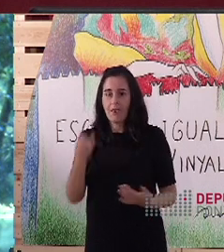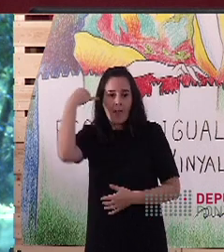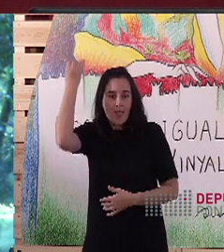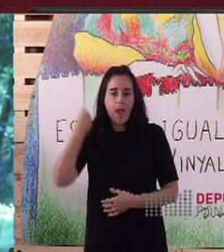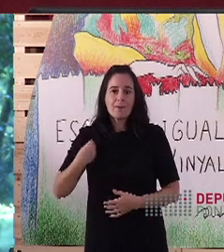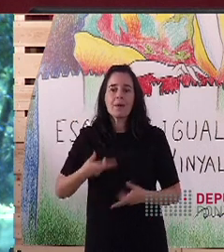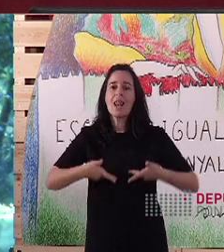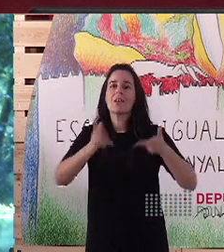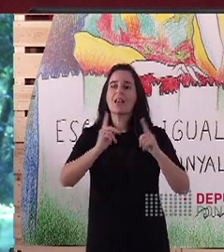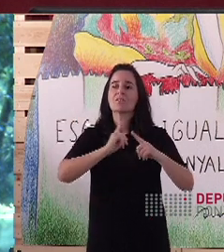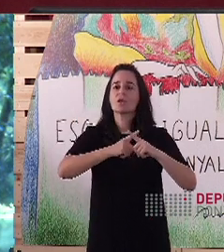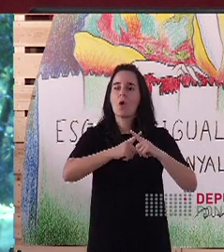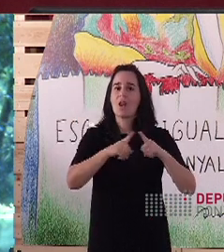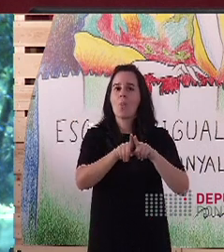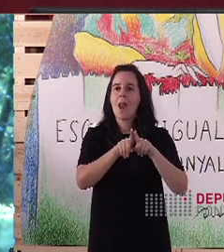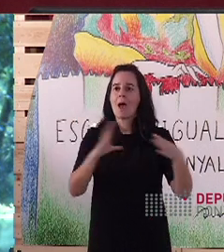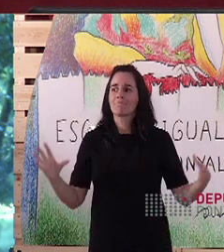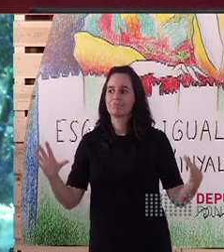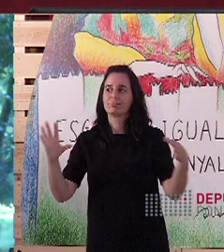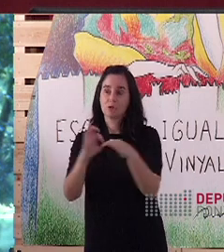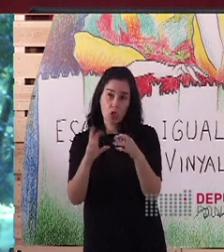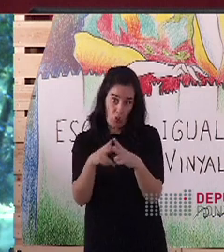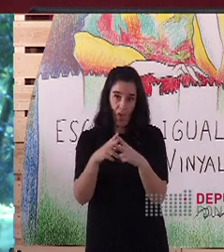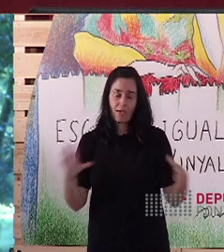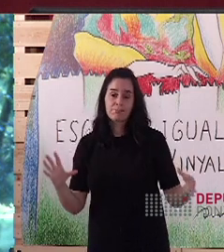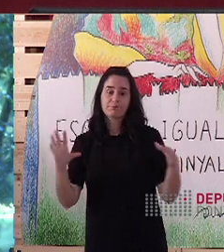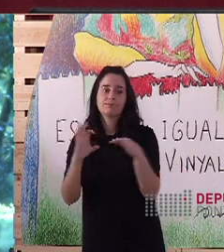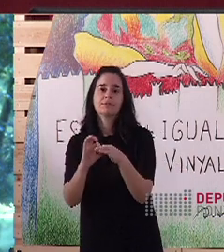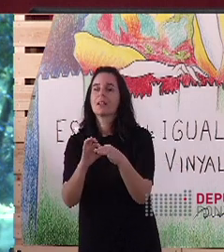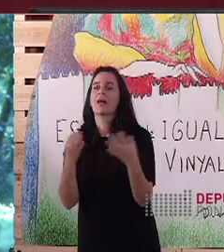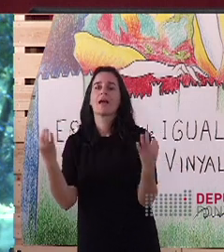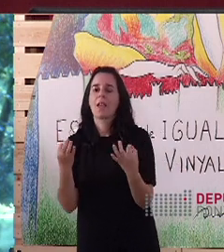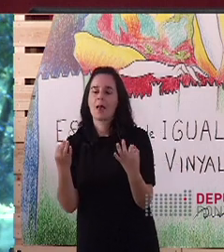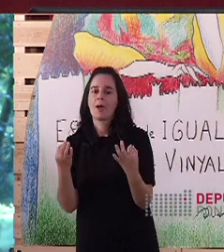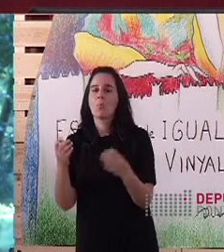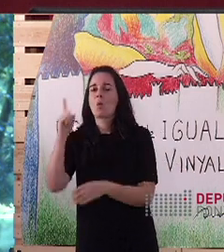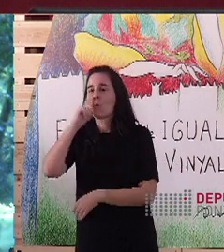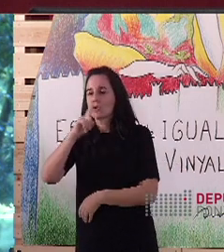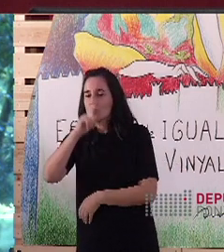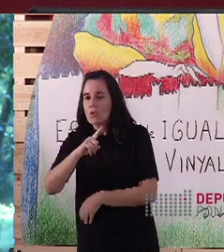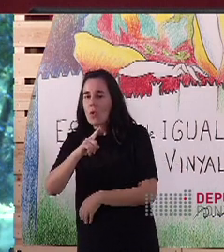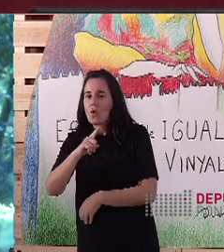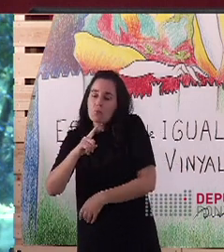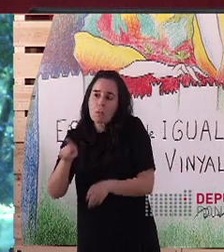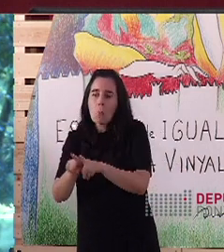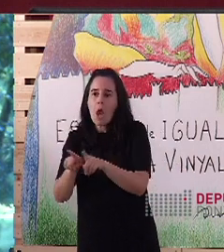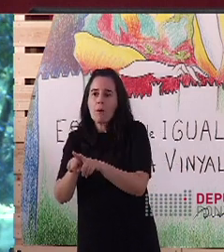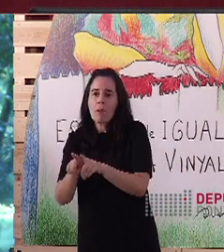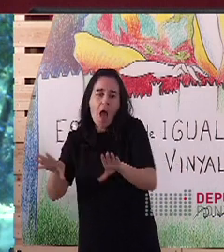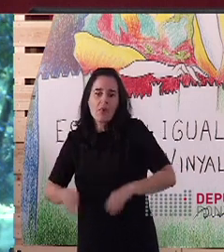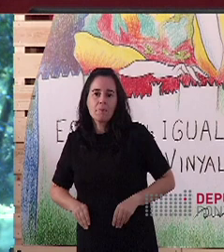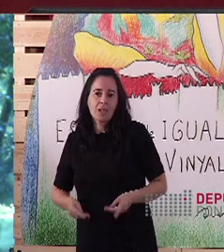sexual se ha vinculado en el imaginario colectivo a que la prostitución forma parte de